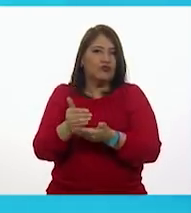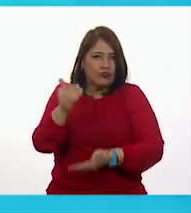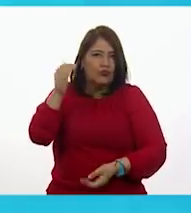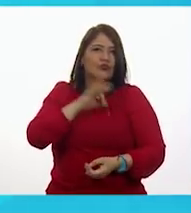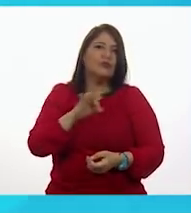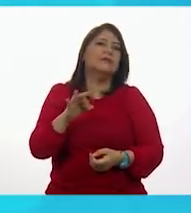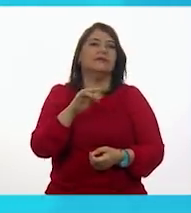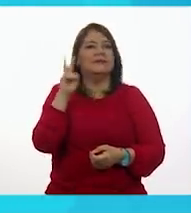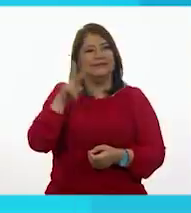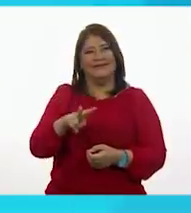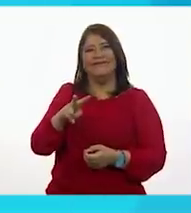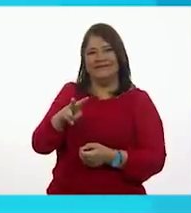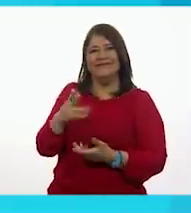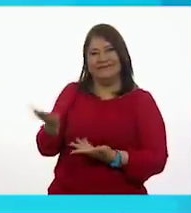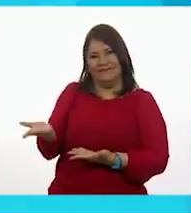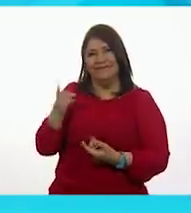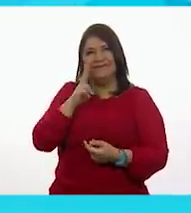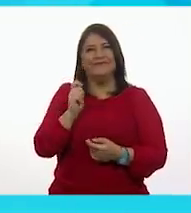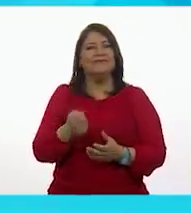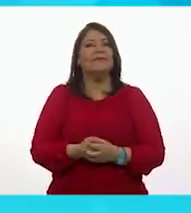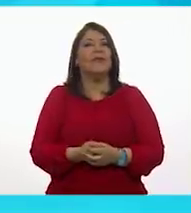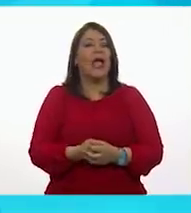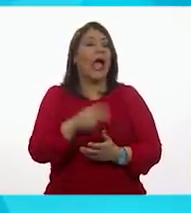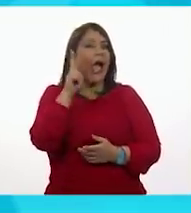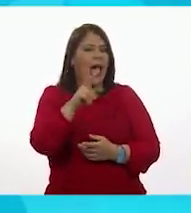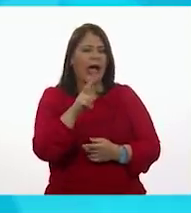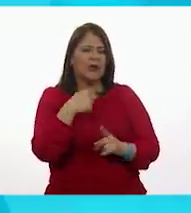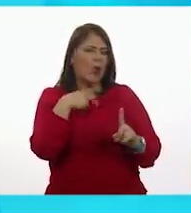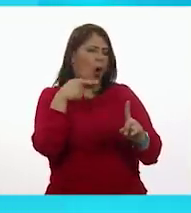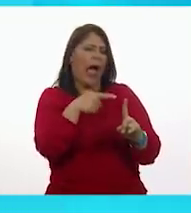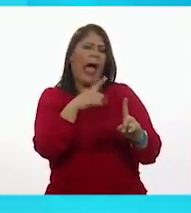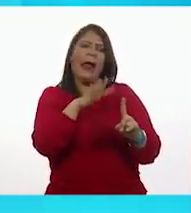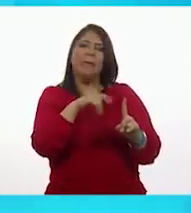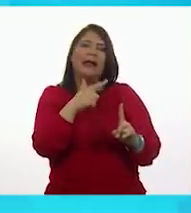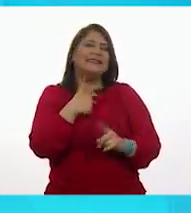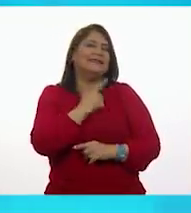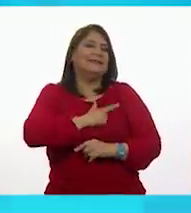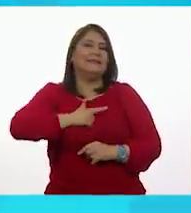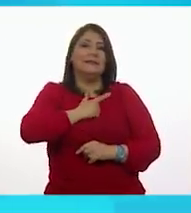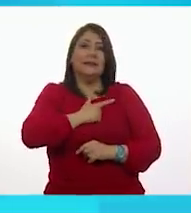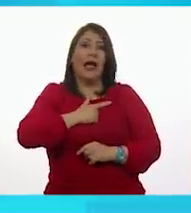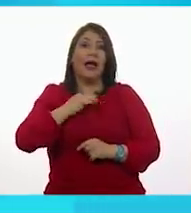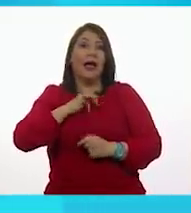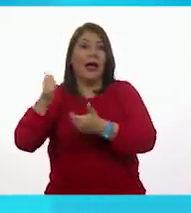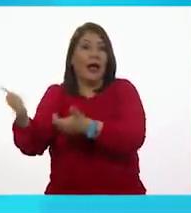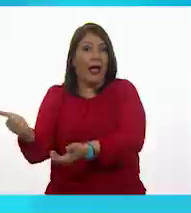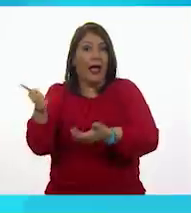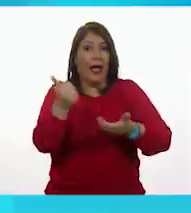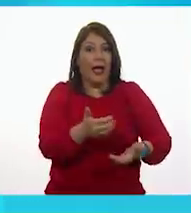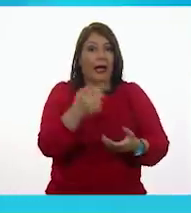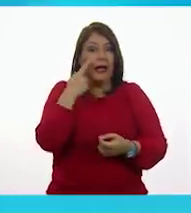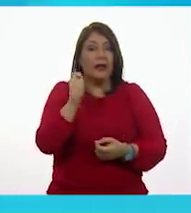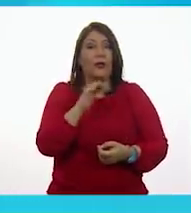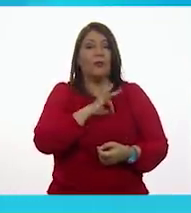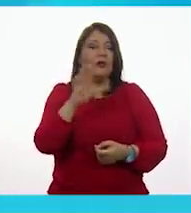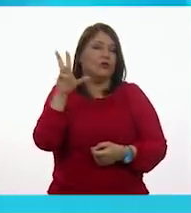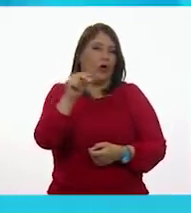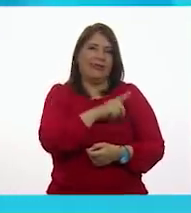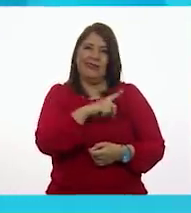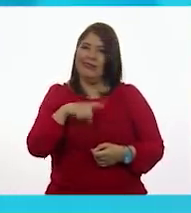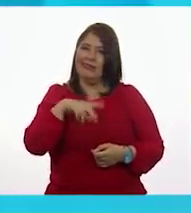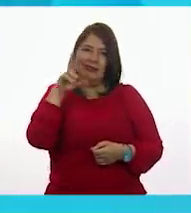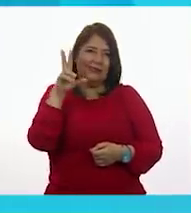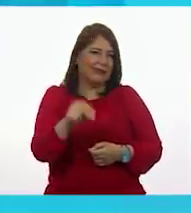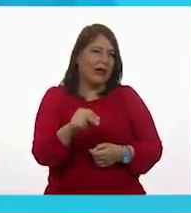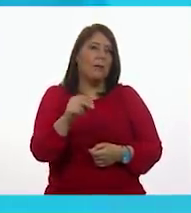¿Verdad, Miss? Que un animal nos guste mucho no quiere decir que podamos tener uno. Los